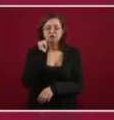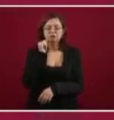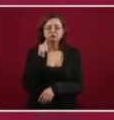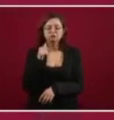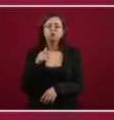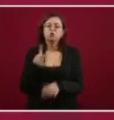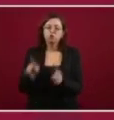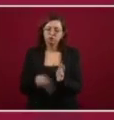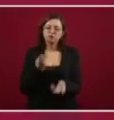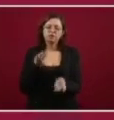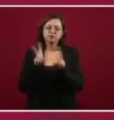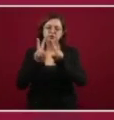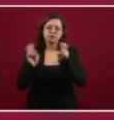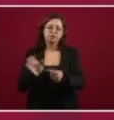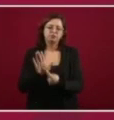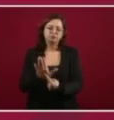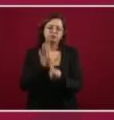a estar